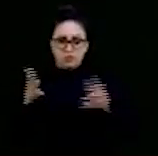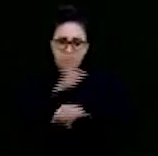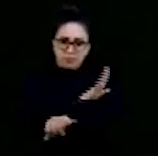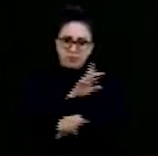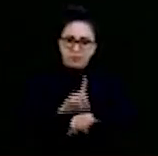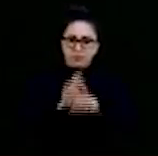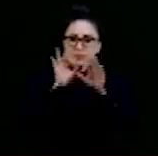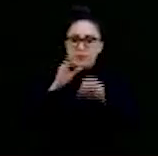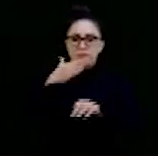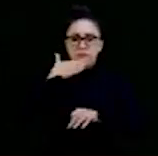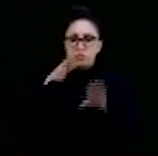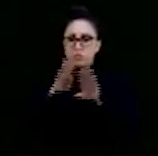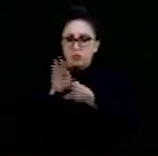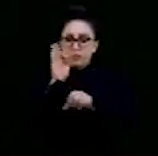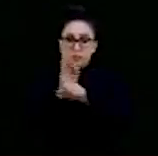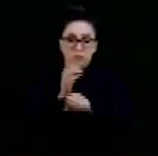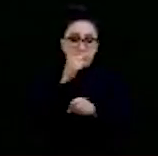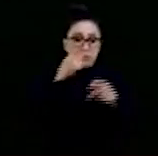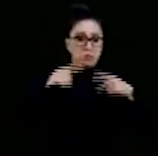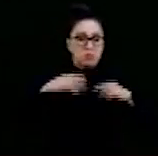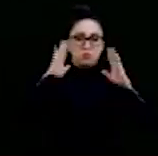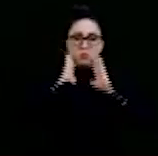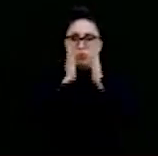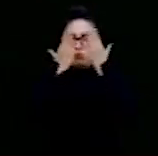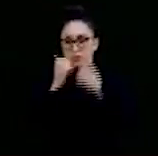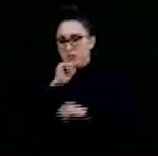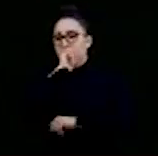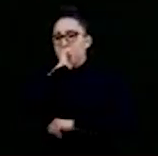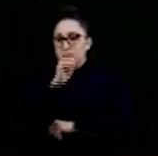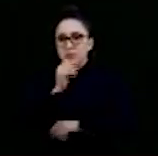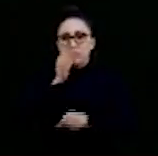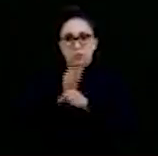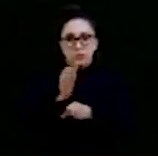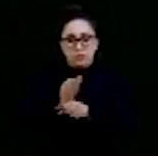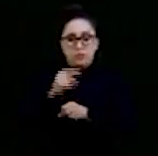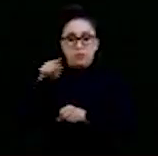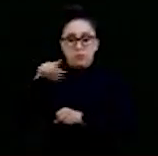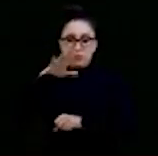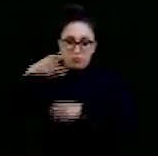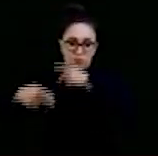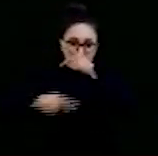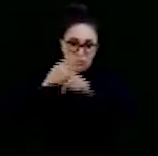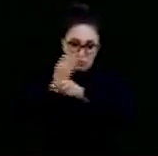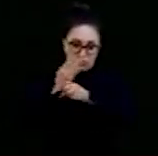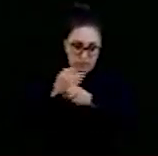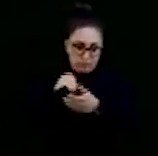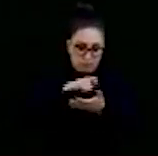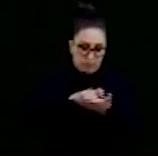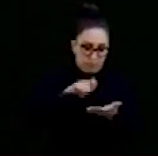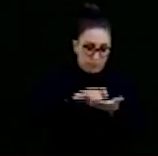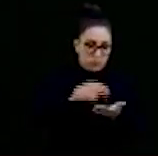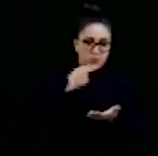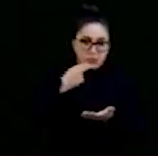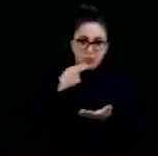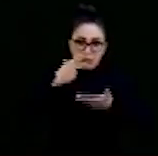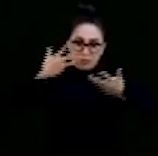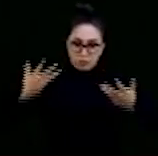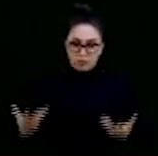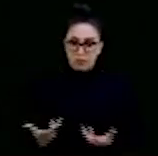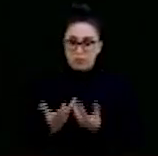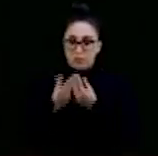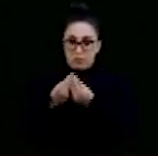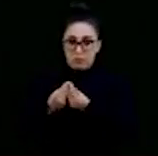proceso imparcial, y que justamente me llevo aquí una de las grandes preguntas que hicieron. ¿Caminan con nosotros de la